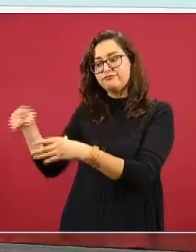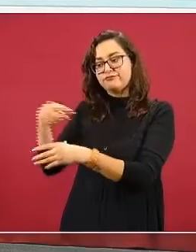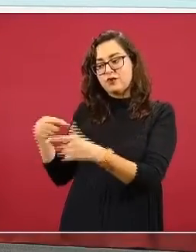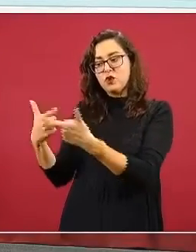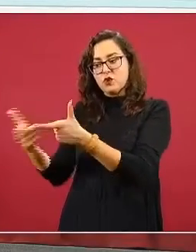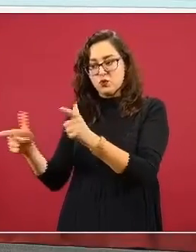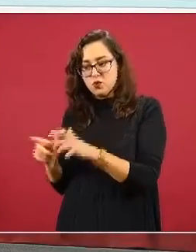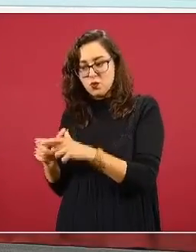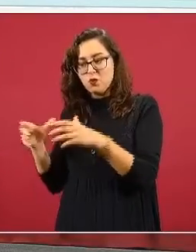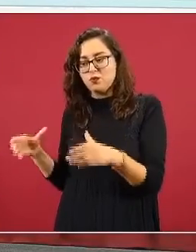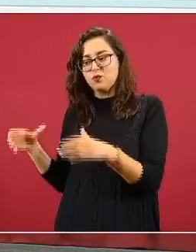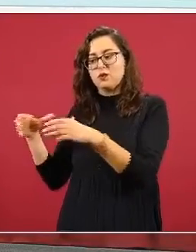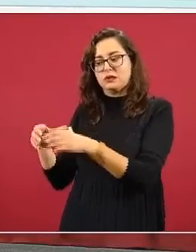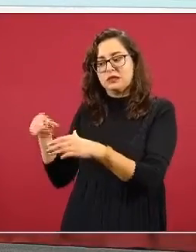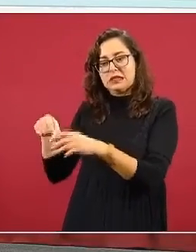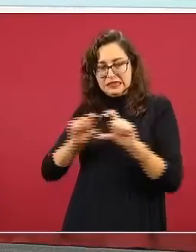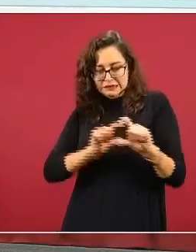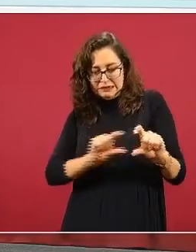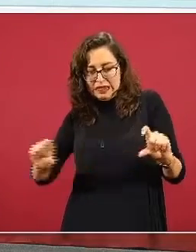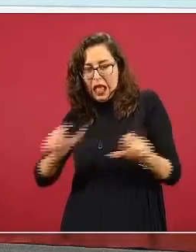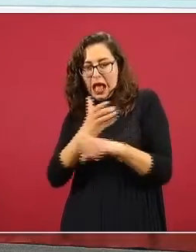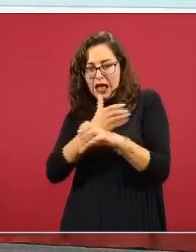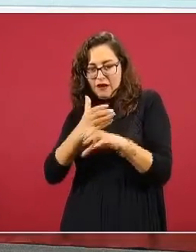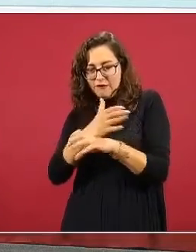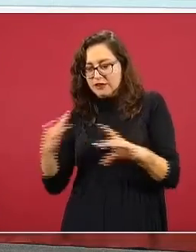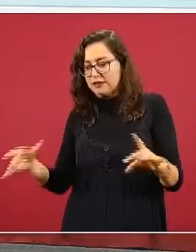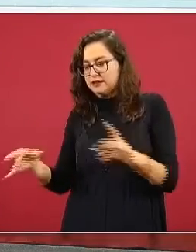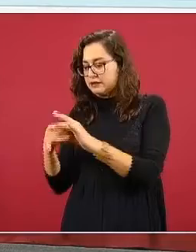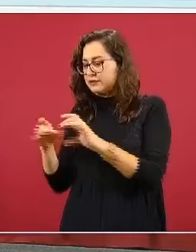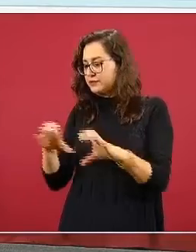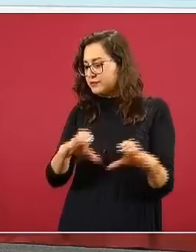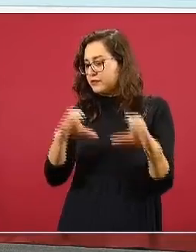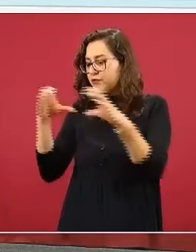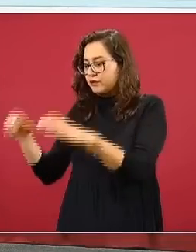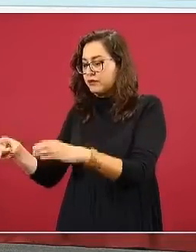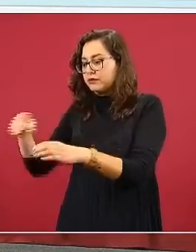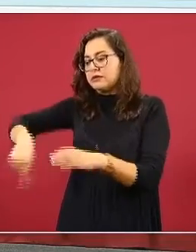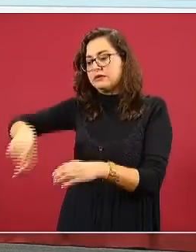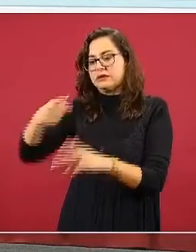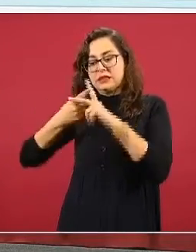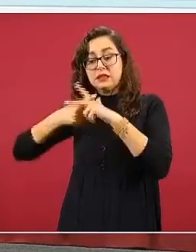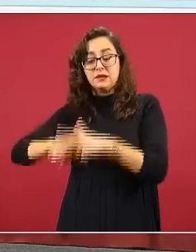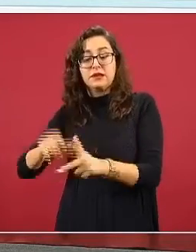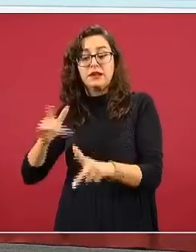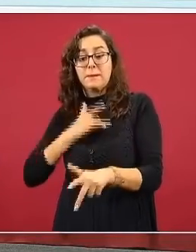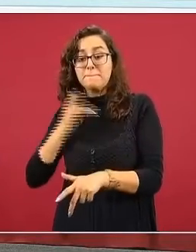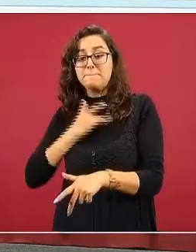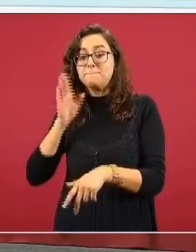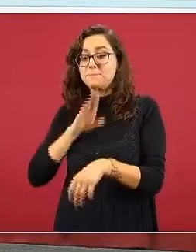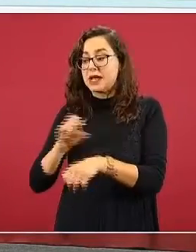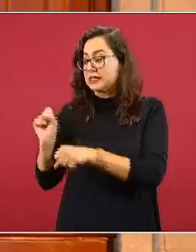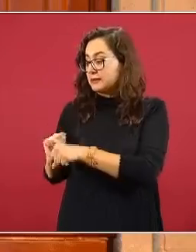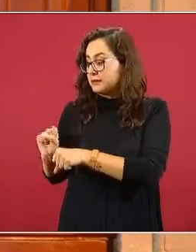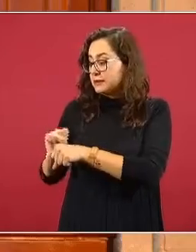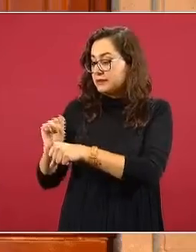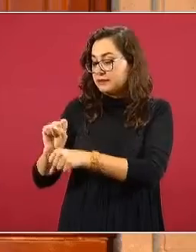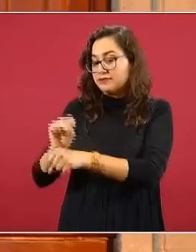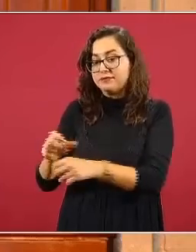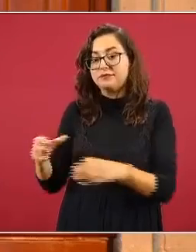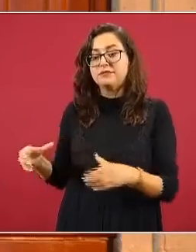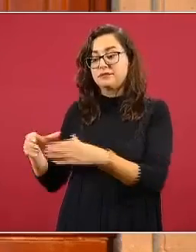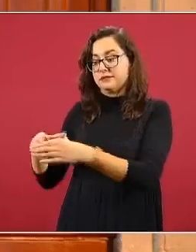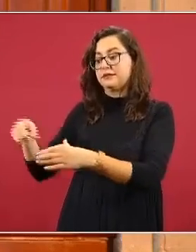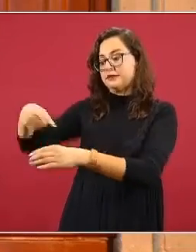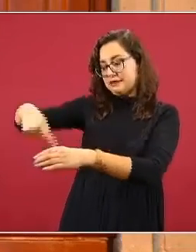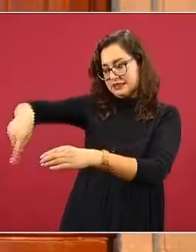parte inferior, vemos la distribución por su fecha de inicio de síntomas para cada una de las semanas epidemiológicas de las personas que